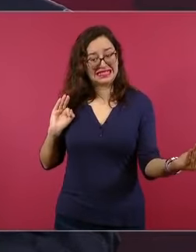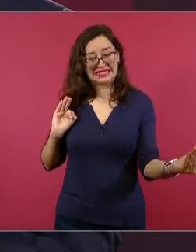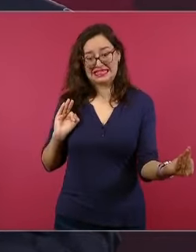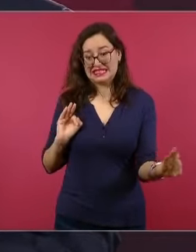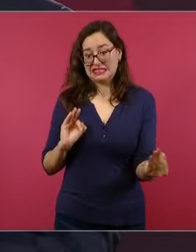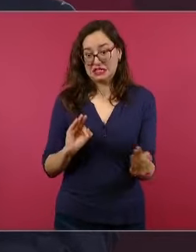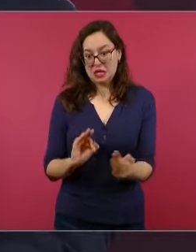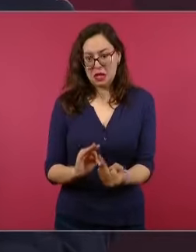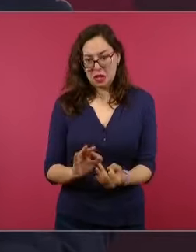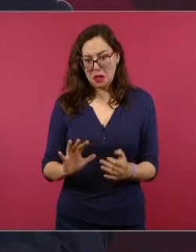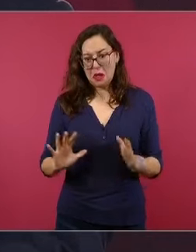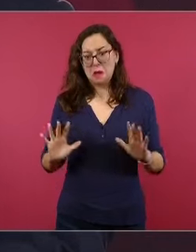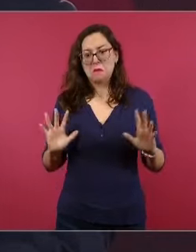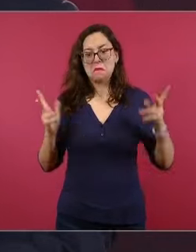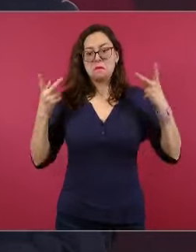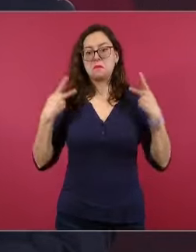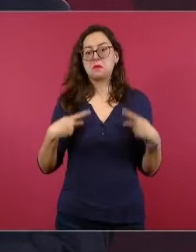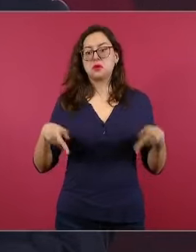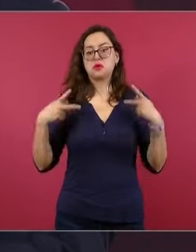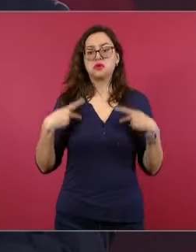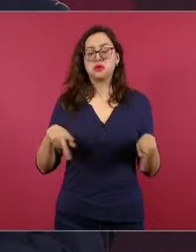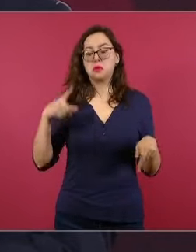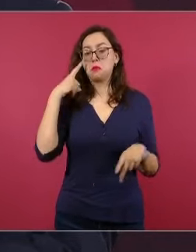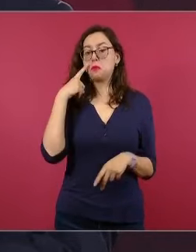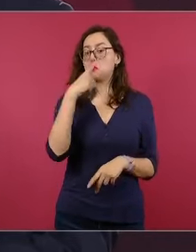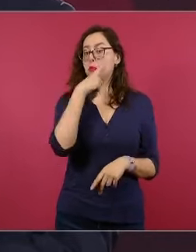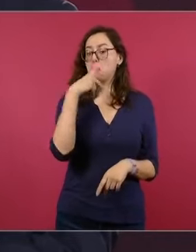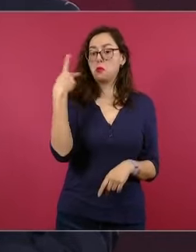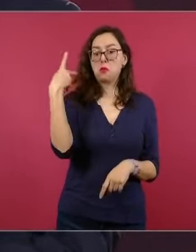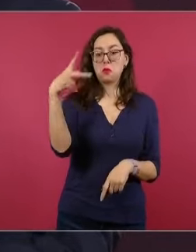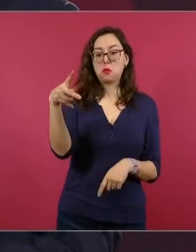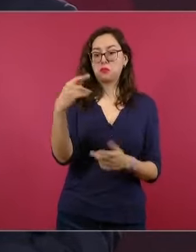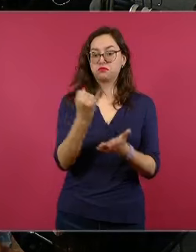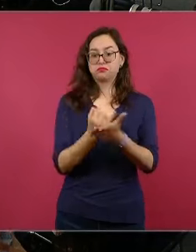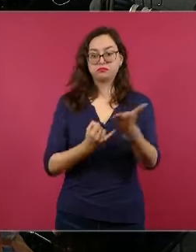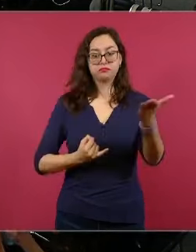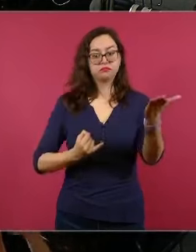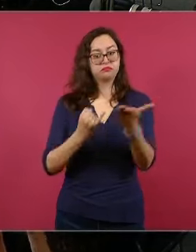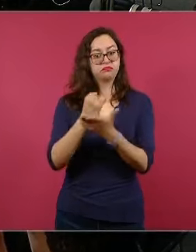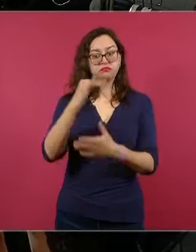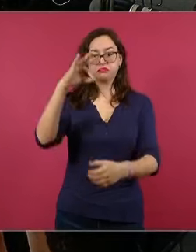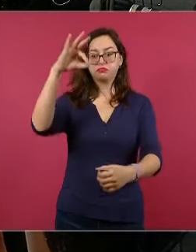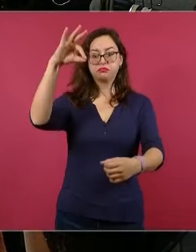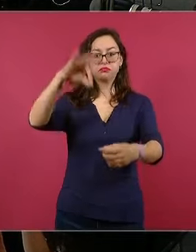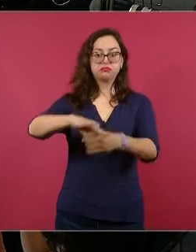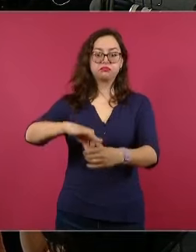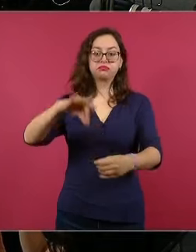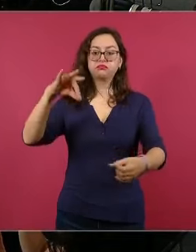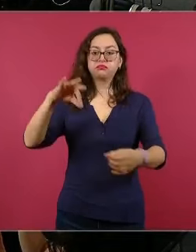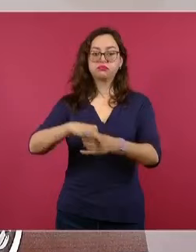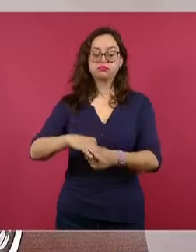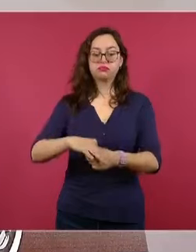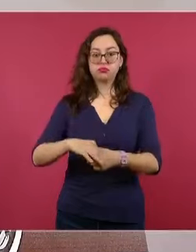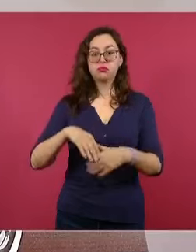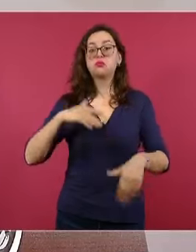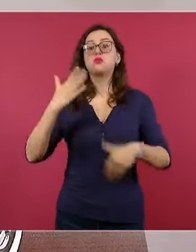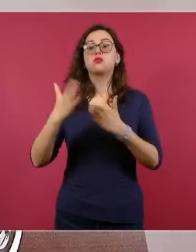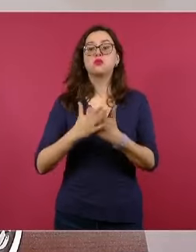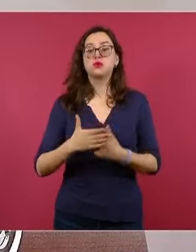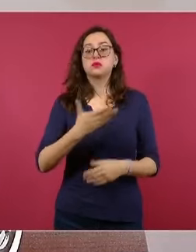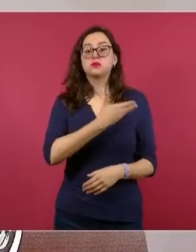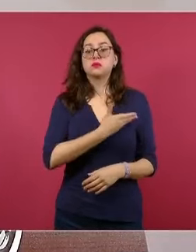libre van a decidir sobre el destino del